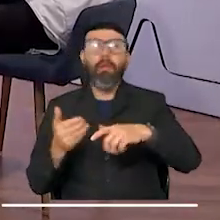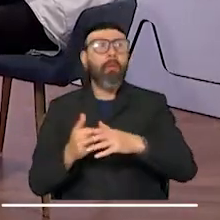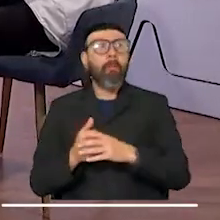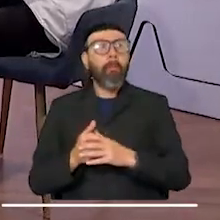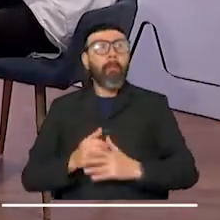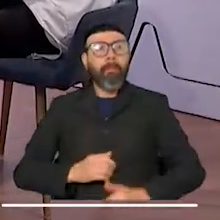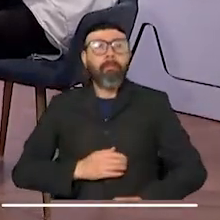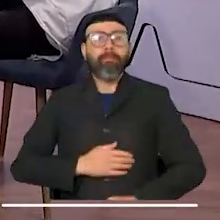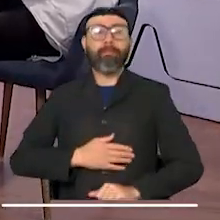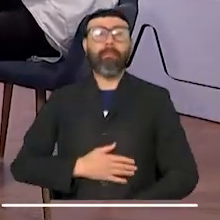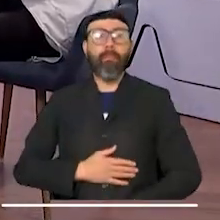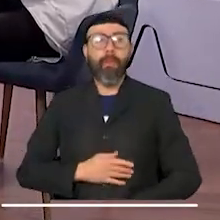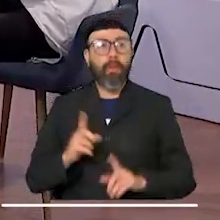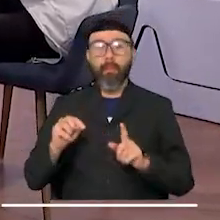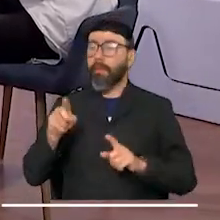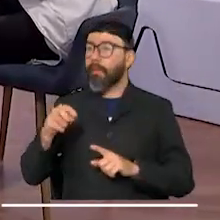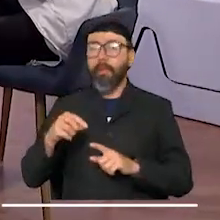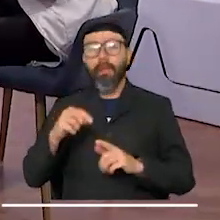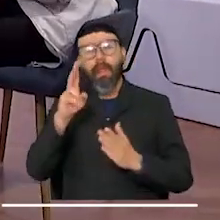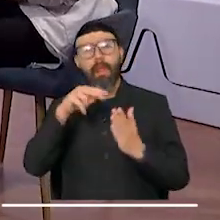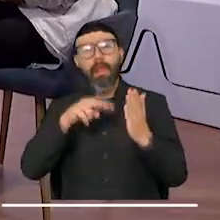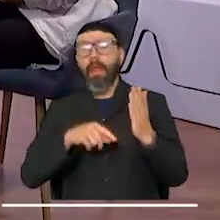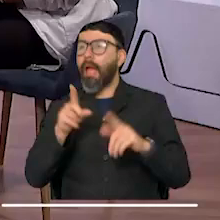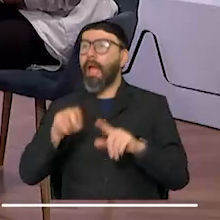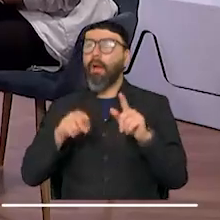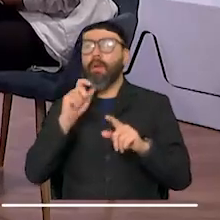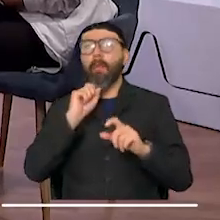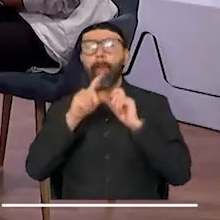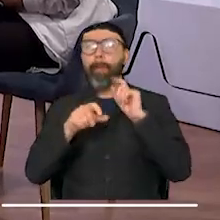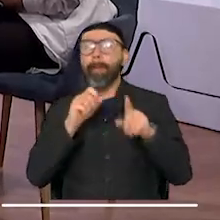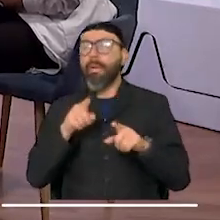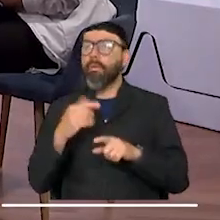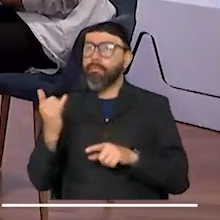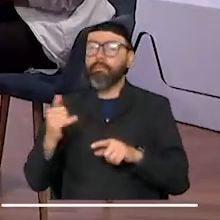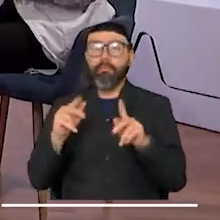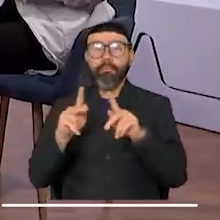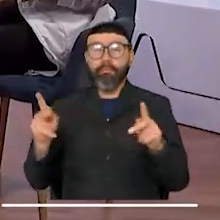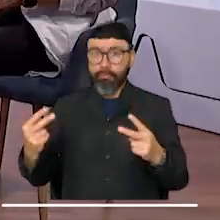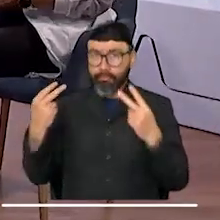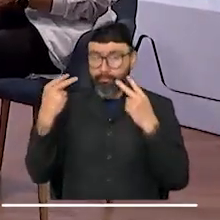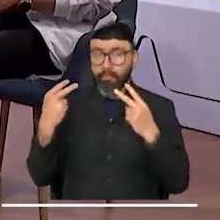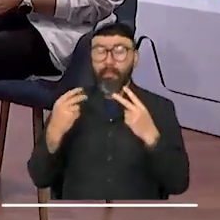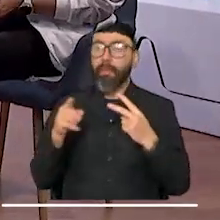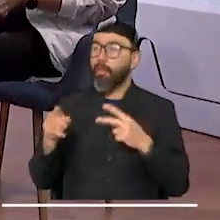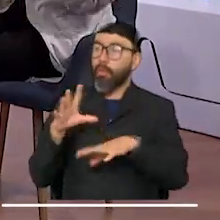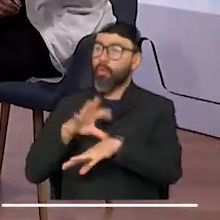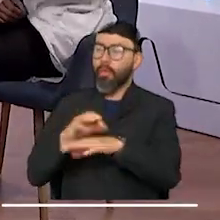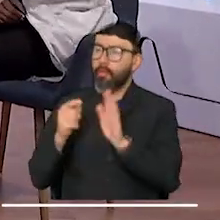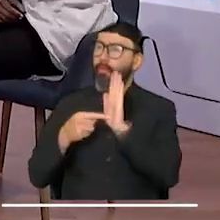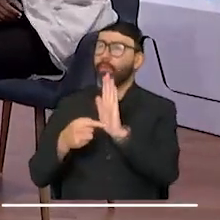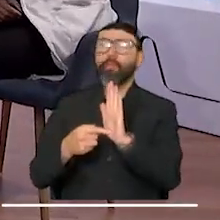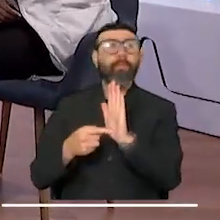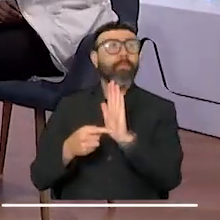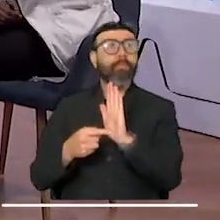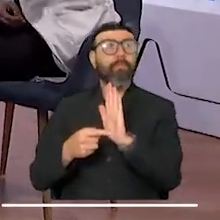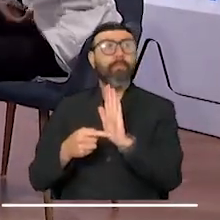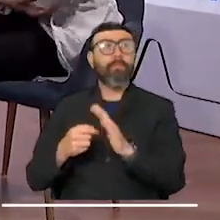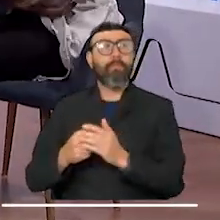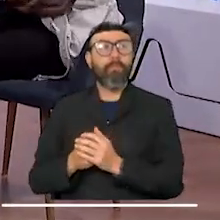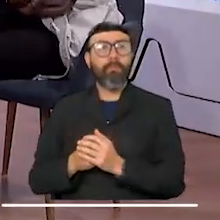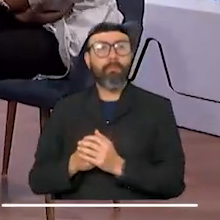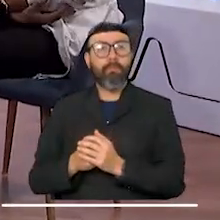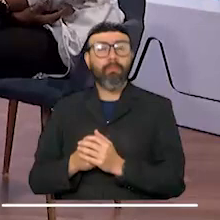voy también a leer algunas preguntas de nuestras televidentes mientras la doctora nos muestra por ejemplo aquí hay